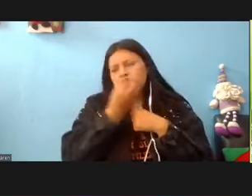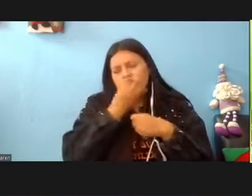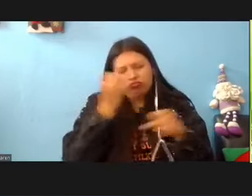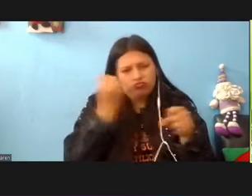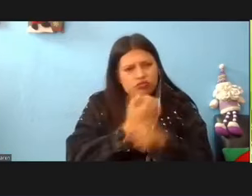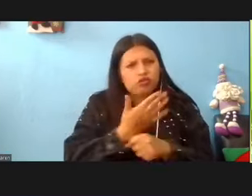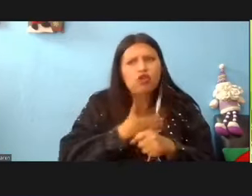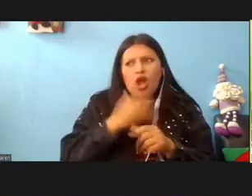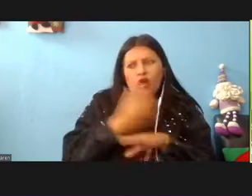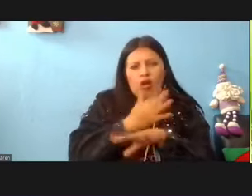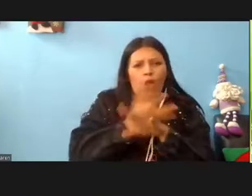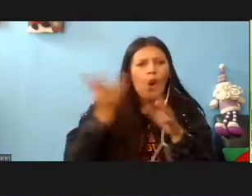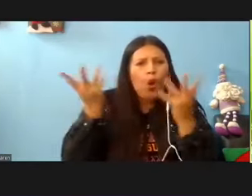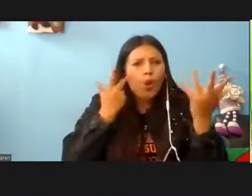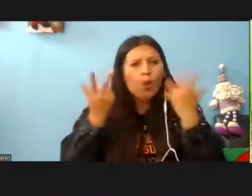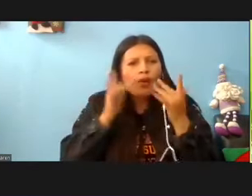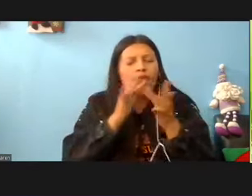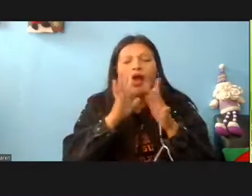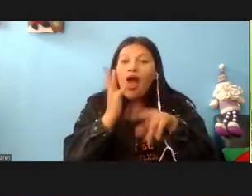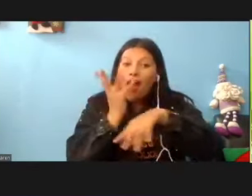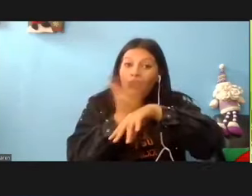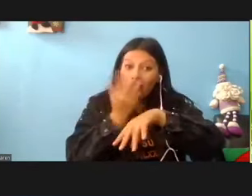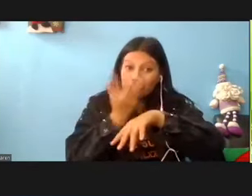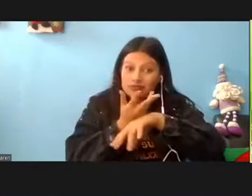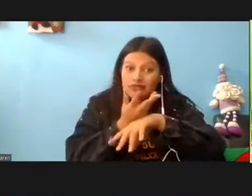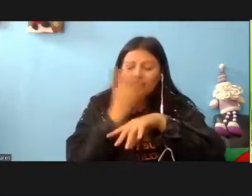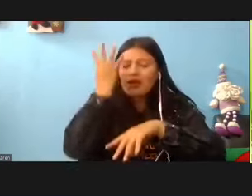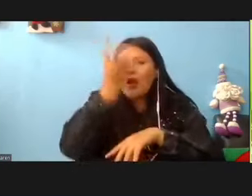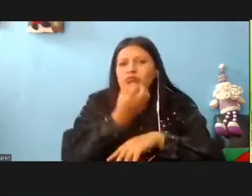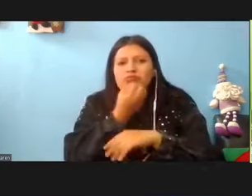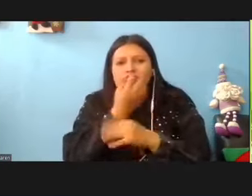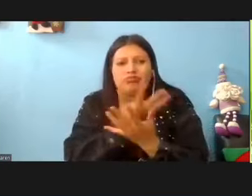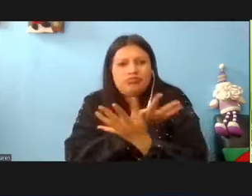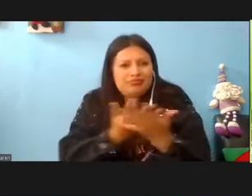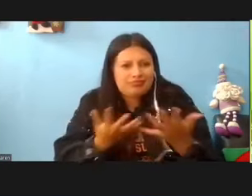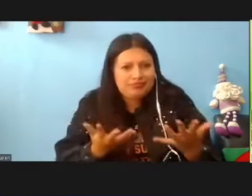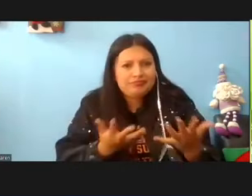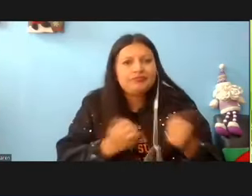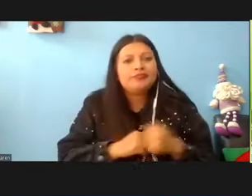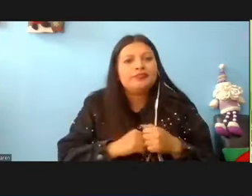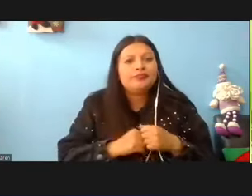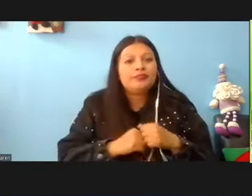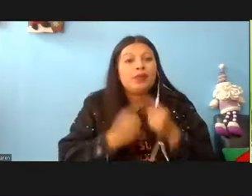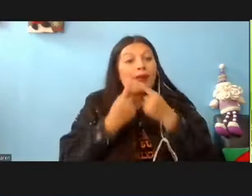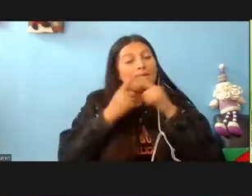estuve escuchando la parte de arte, cosas bellísimas,